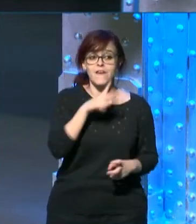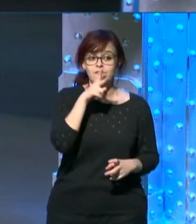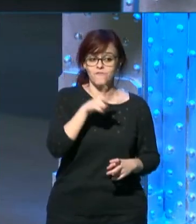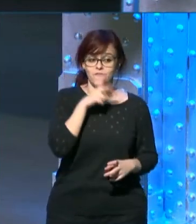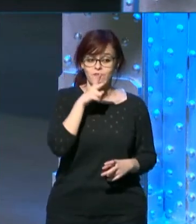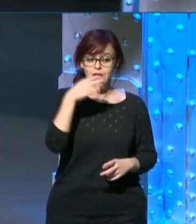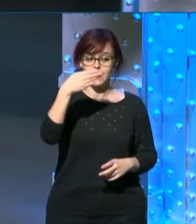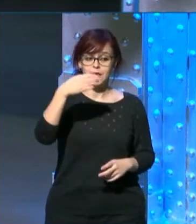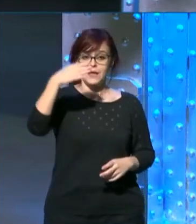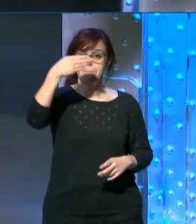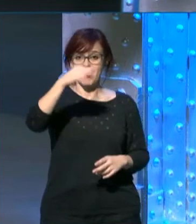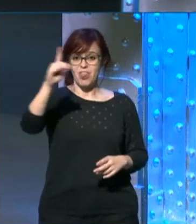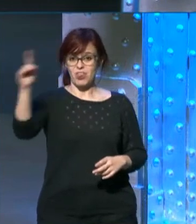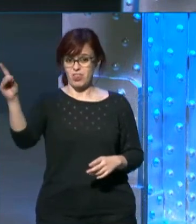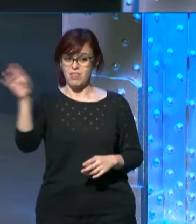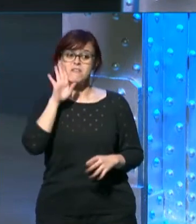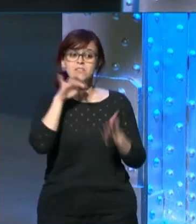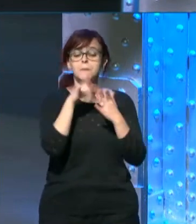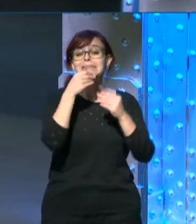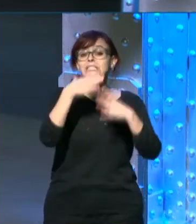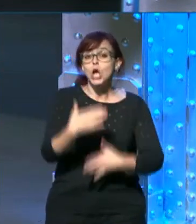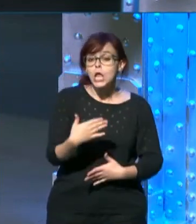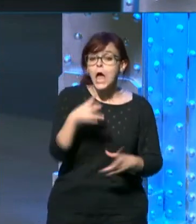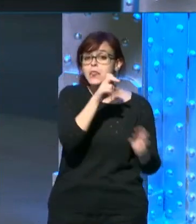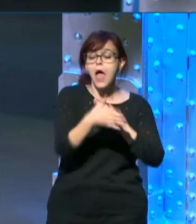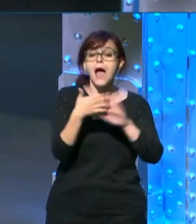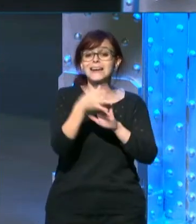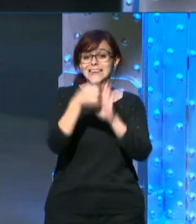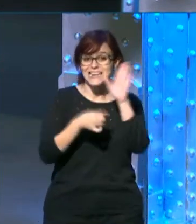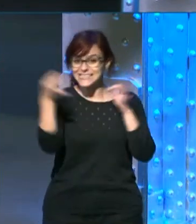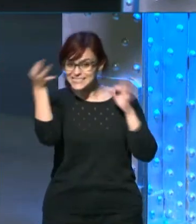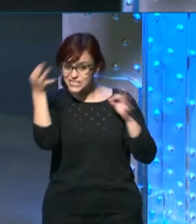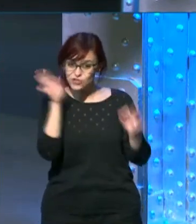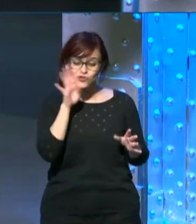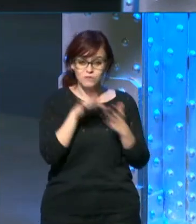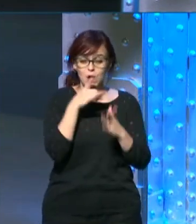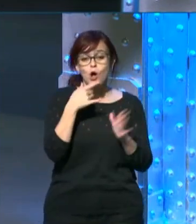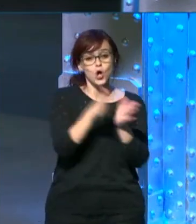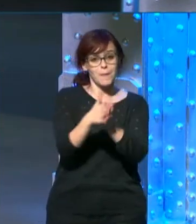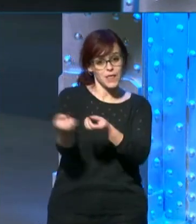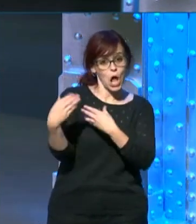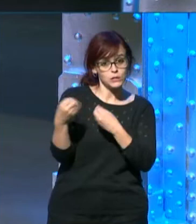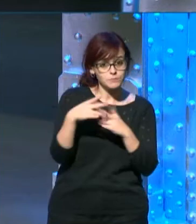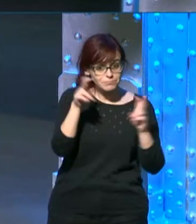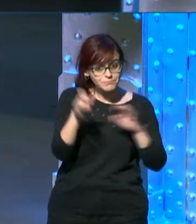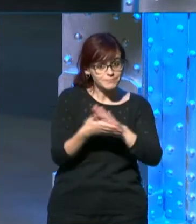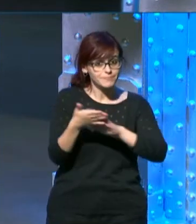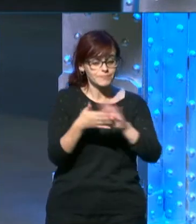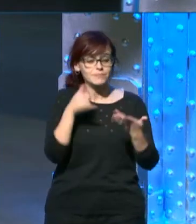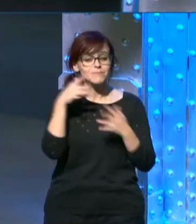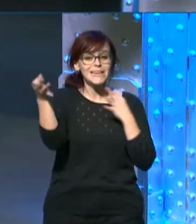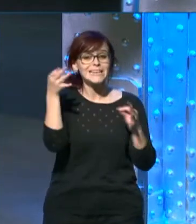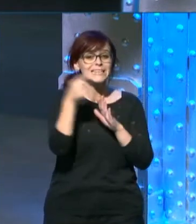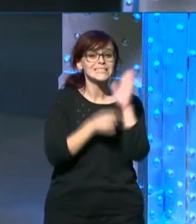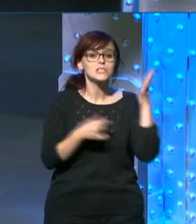¿De qué trata esta historia? Pues esta historia obviamente trata de requisitos, de lo que nos han estado contando los compañeros. Y los